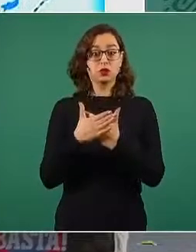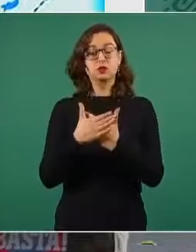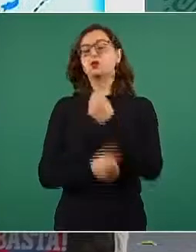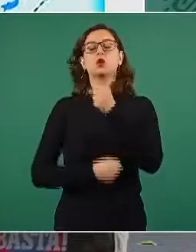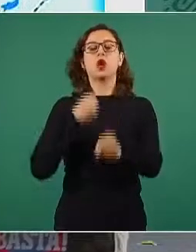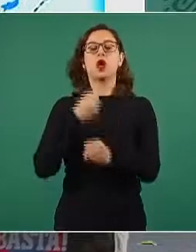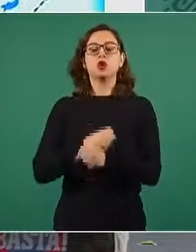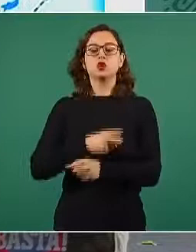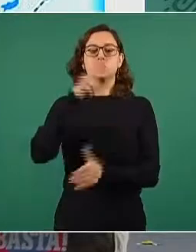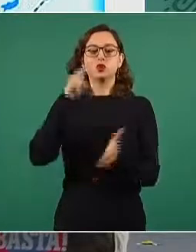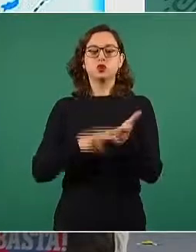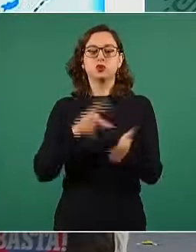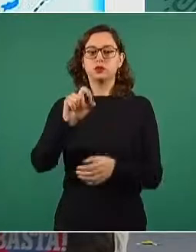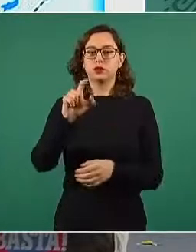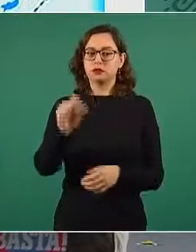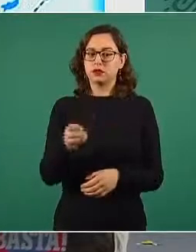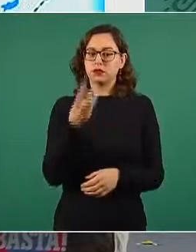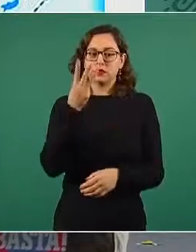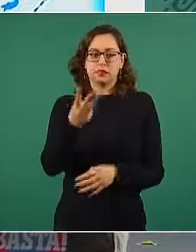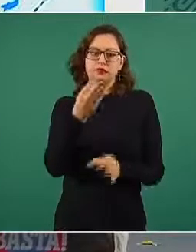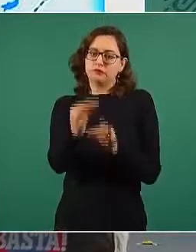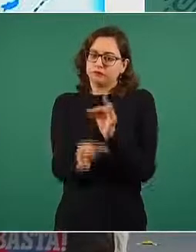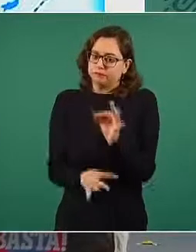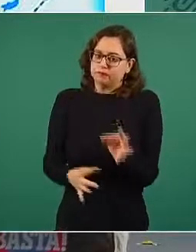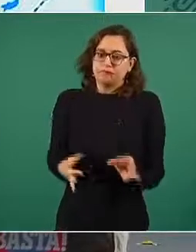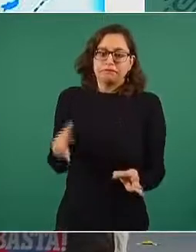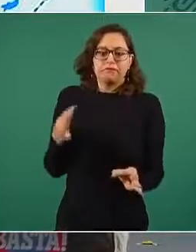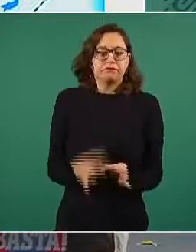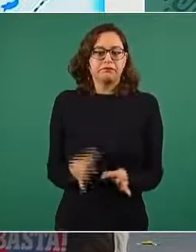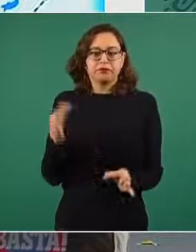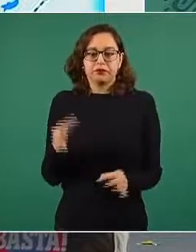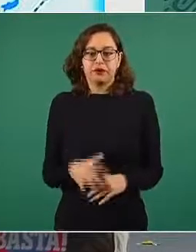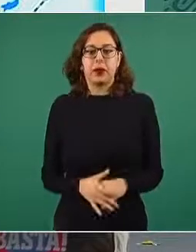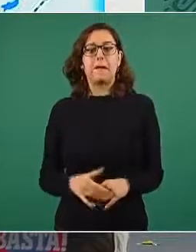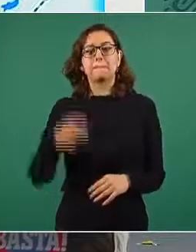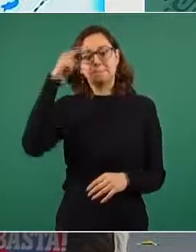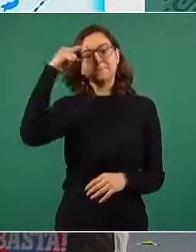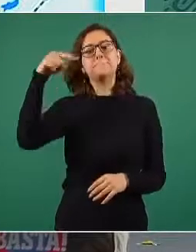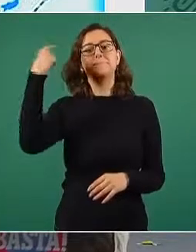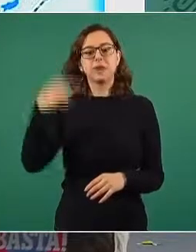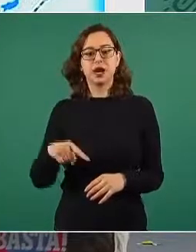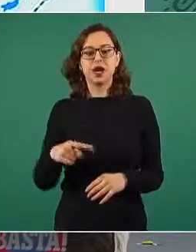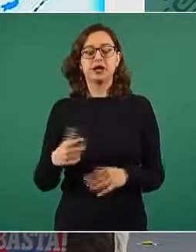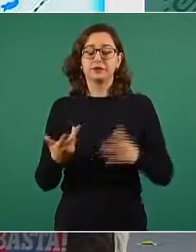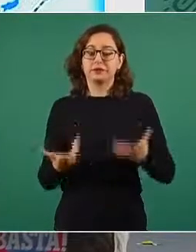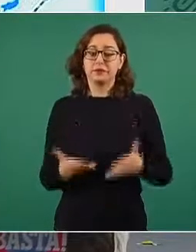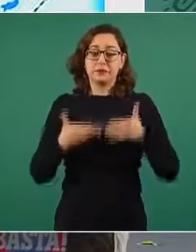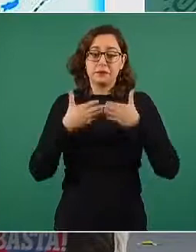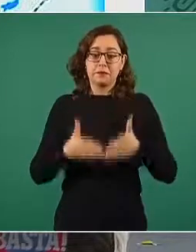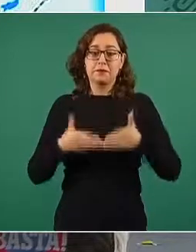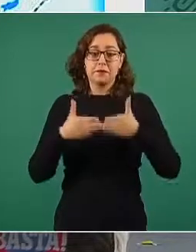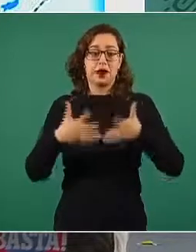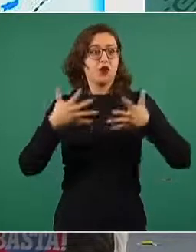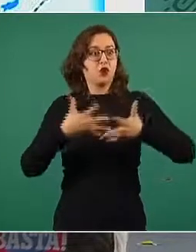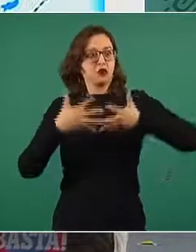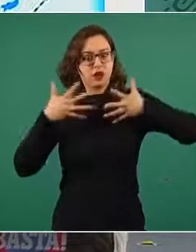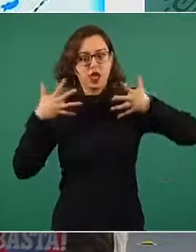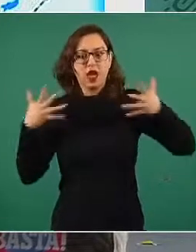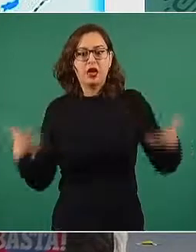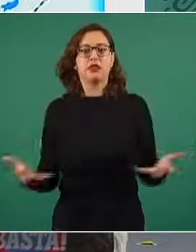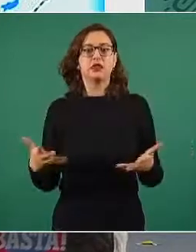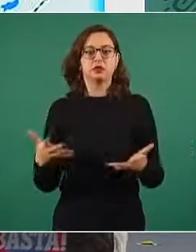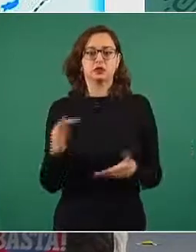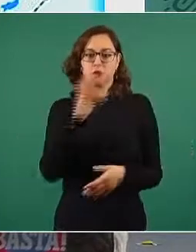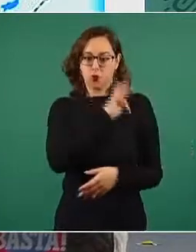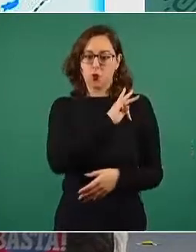puerto, para que puedan llegar barcos grandes con miles